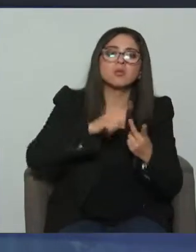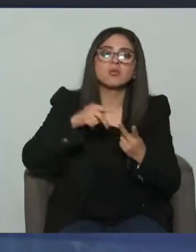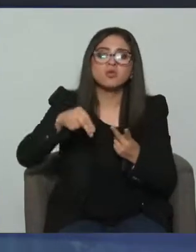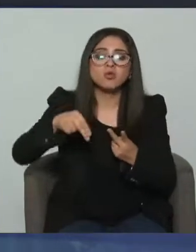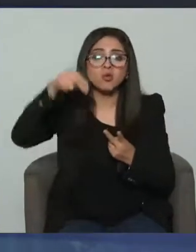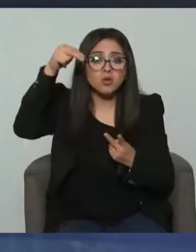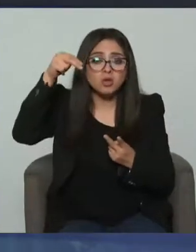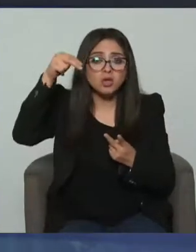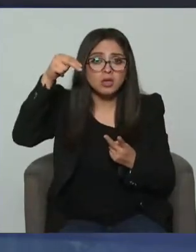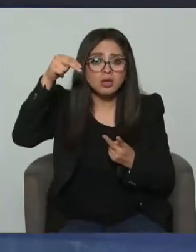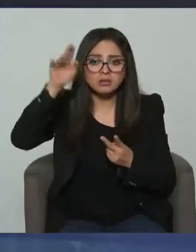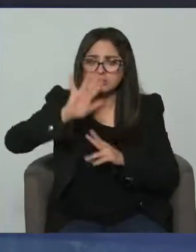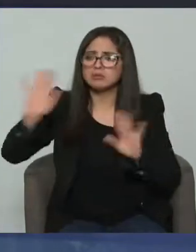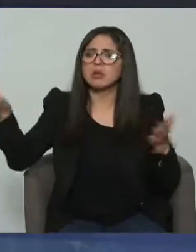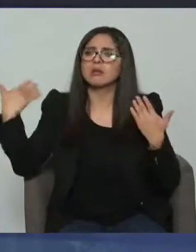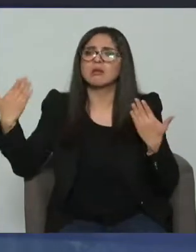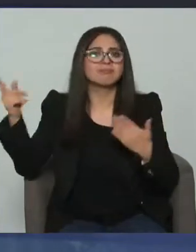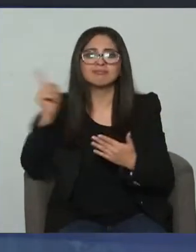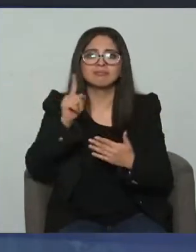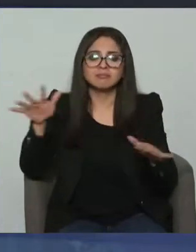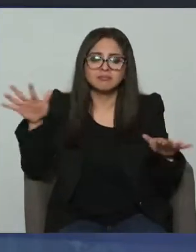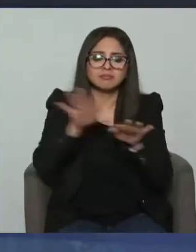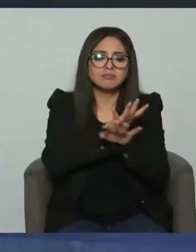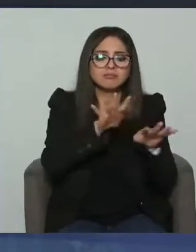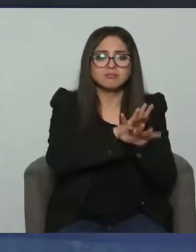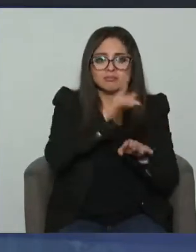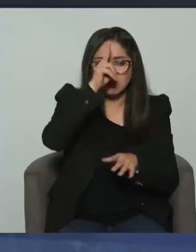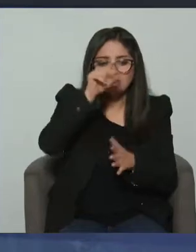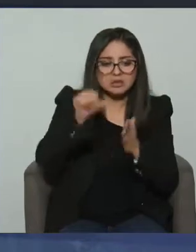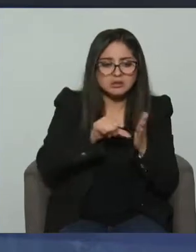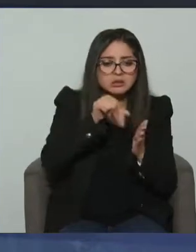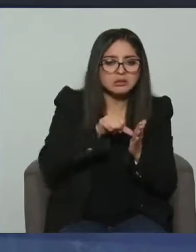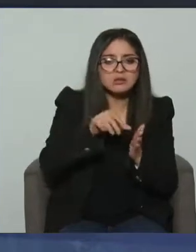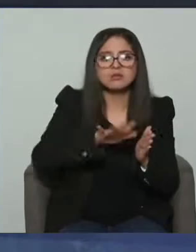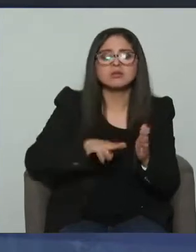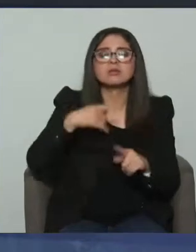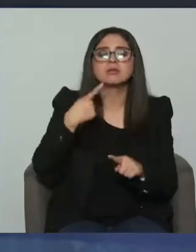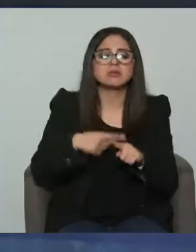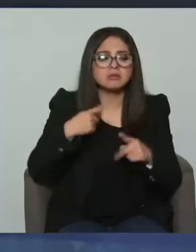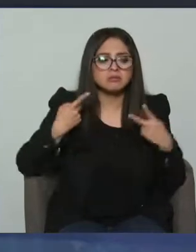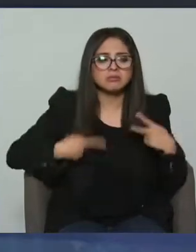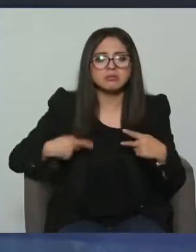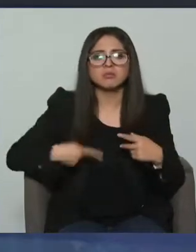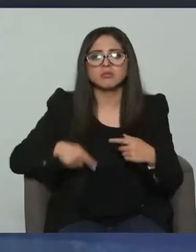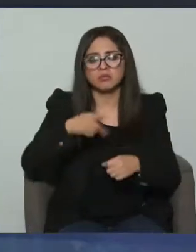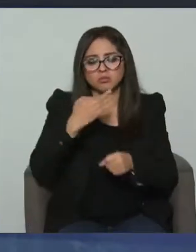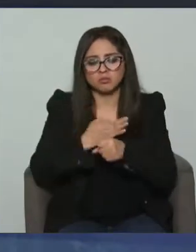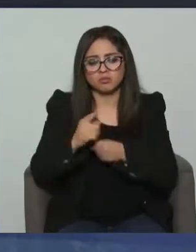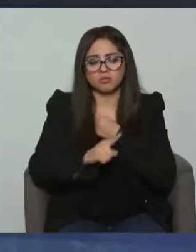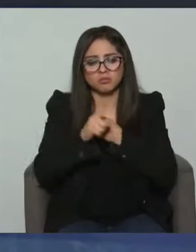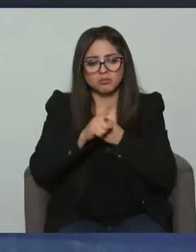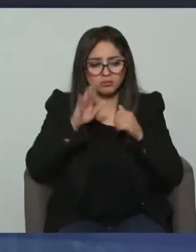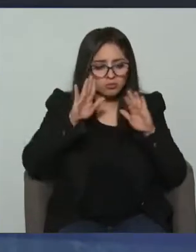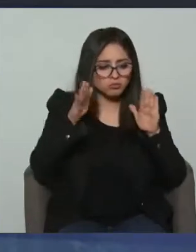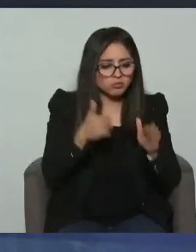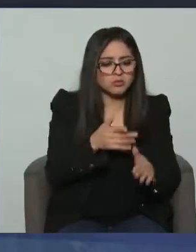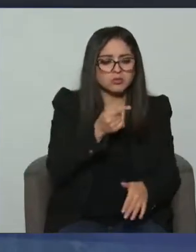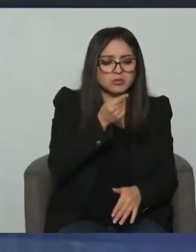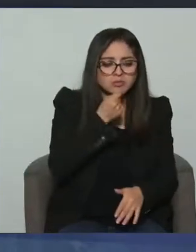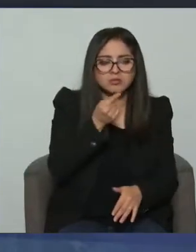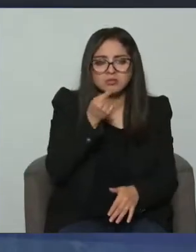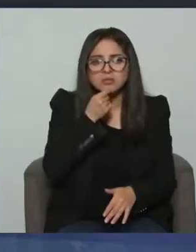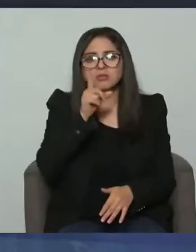hacia occidente. Entonces, toda esta movilidad de la violencia, es decir, ¿quiénes son los más vulnerables en estas situaciones? Son las niñas, los niños y los adolescentes.